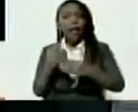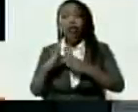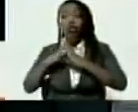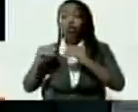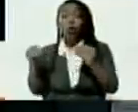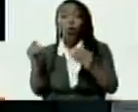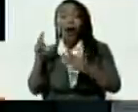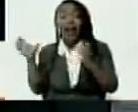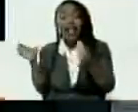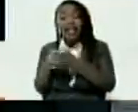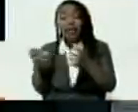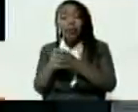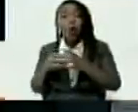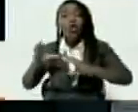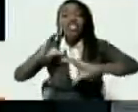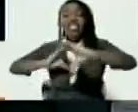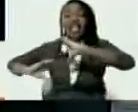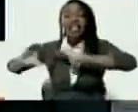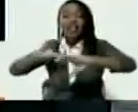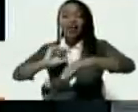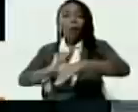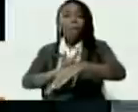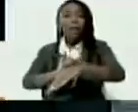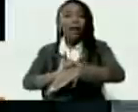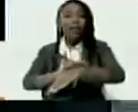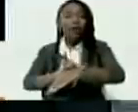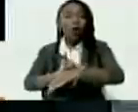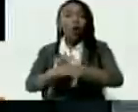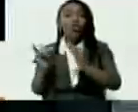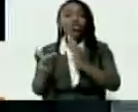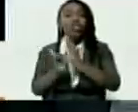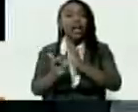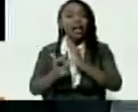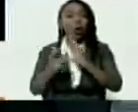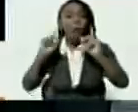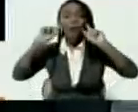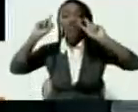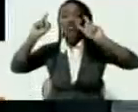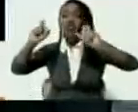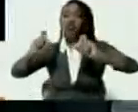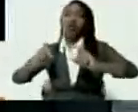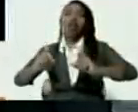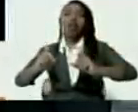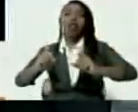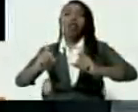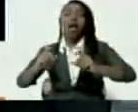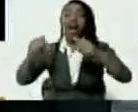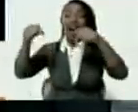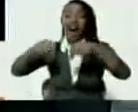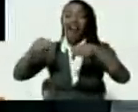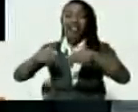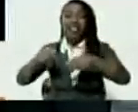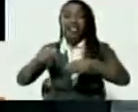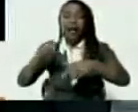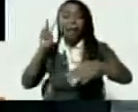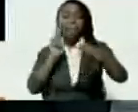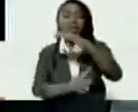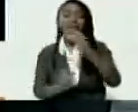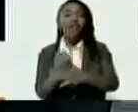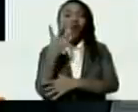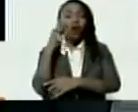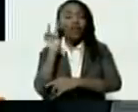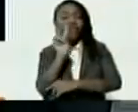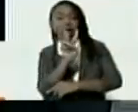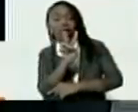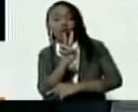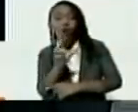equipo científico, médico, técnico, profesional, aquí en el Palacio de Miraflores y desde el